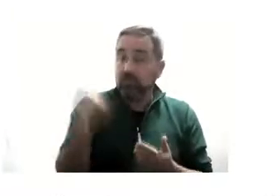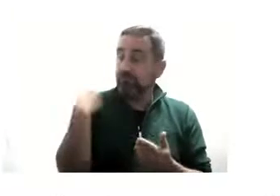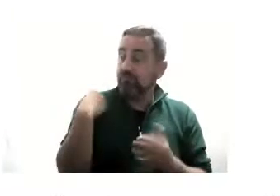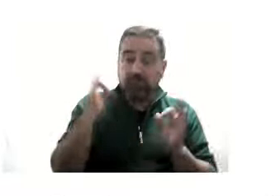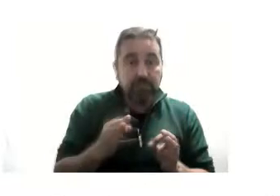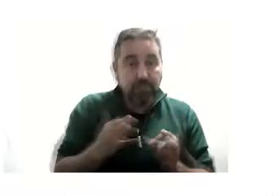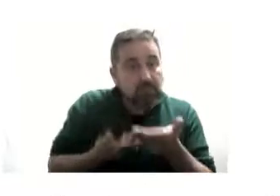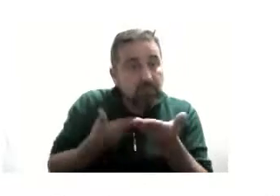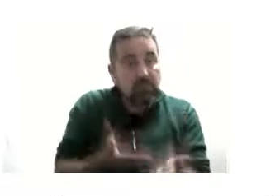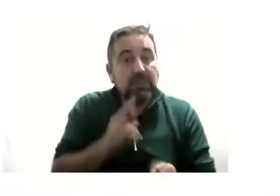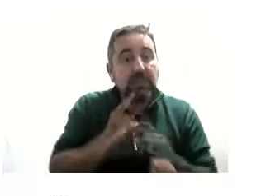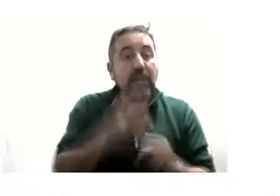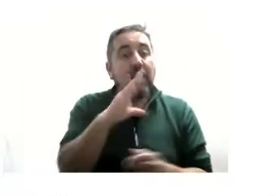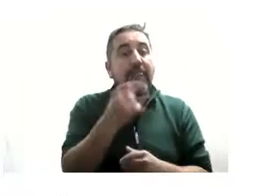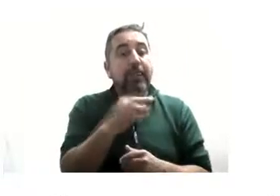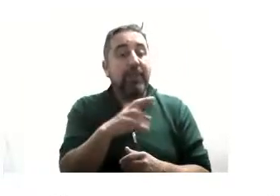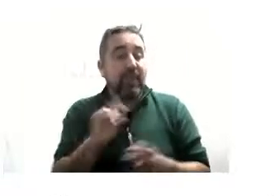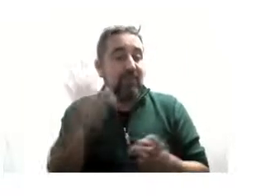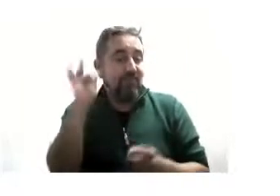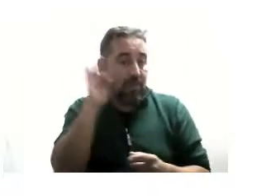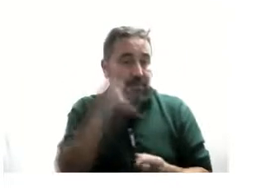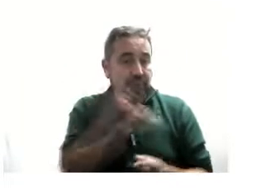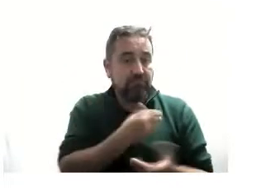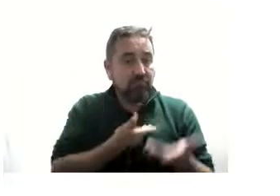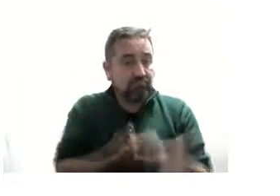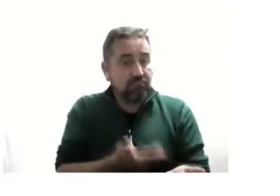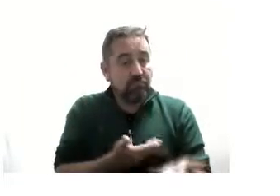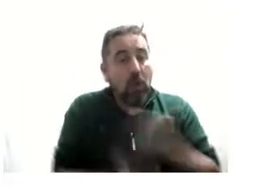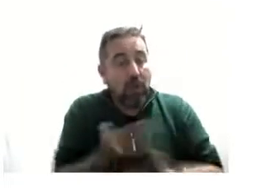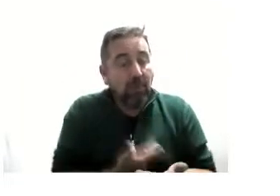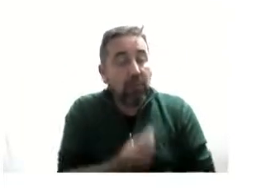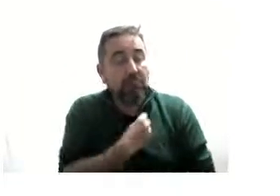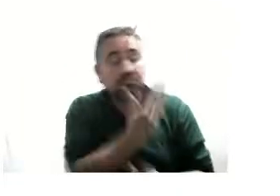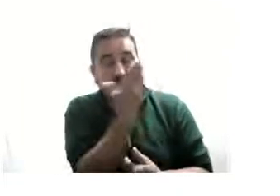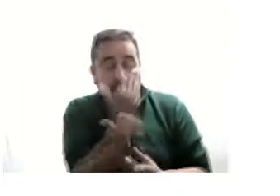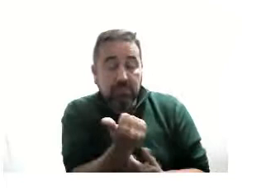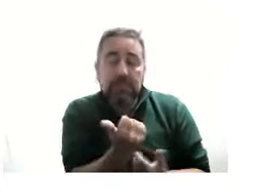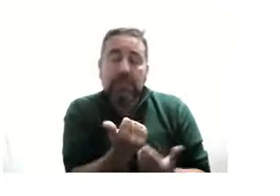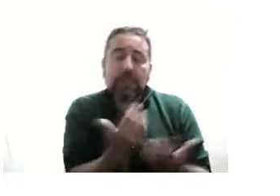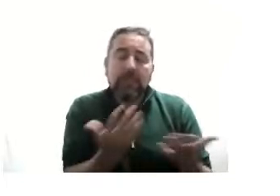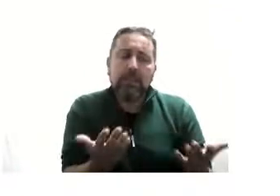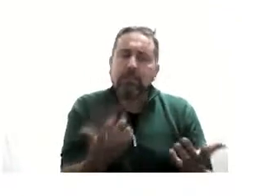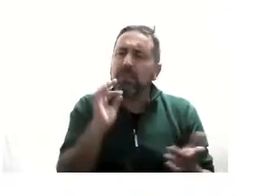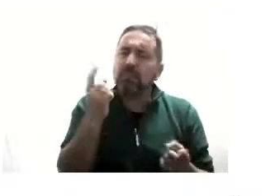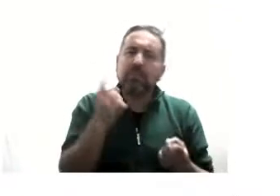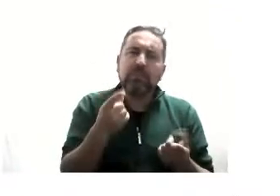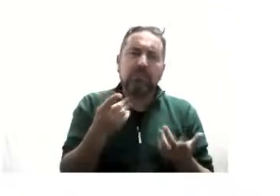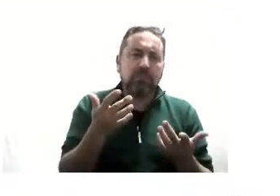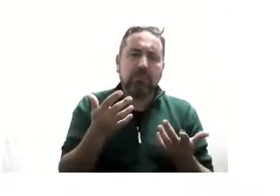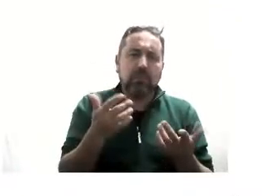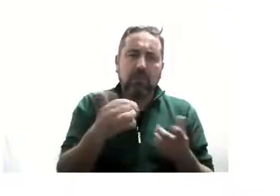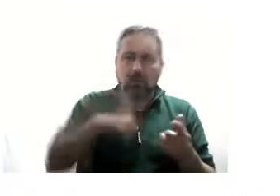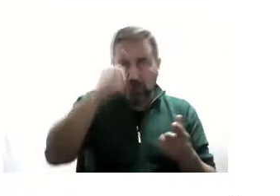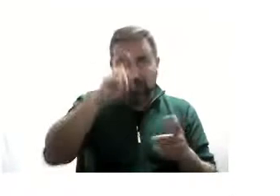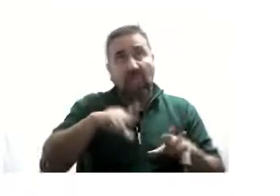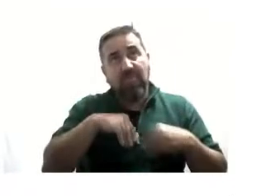CIBER y FIAPAS, de entrada dudé si esto podía tener mucho sentido y mucha aceptación, pero